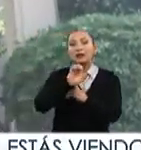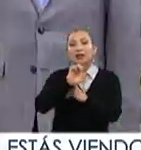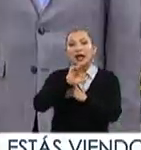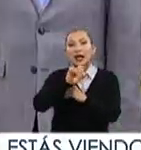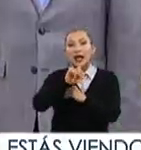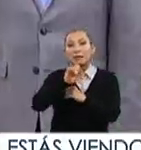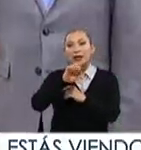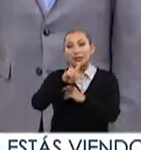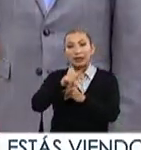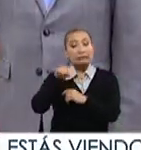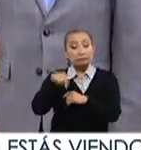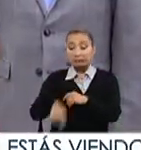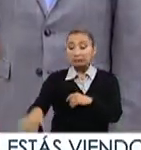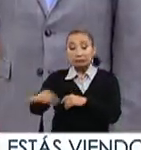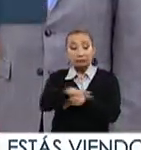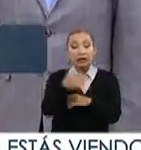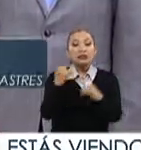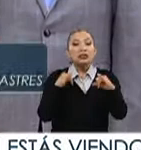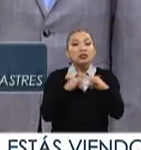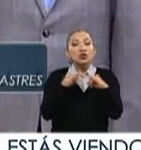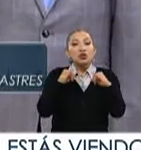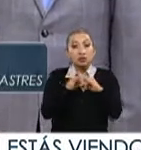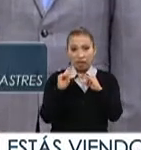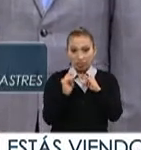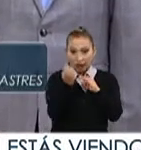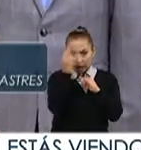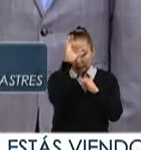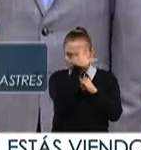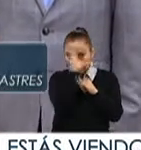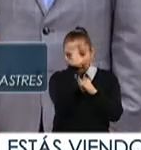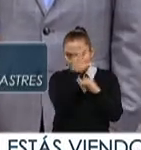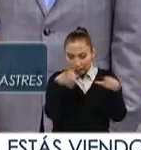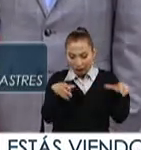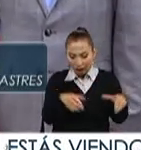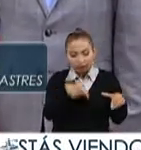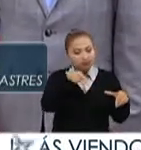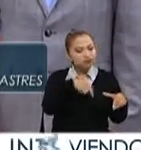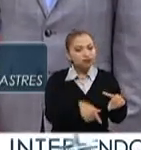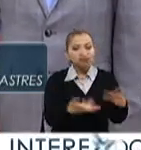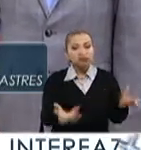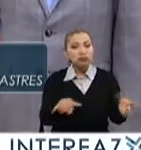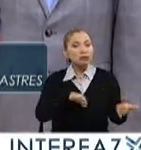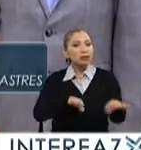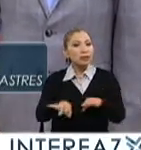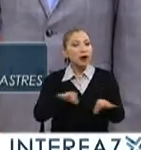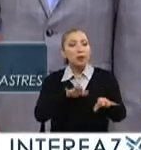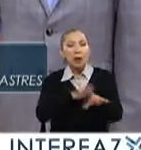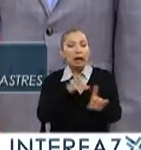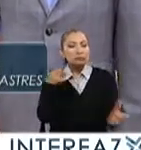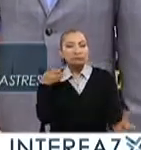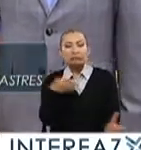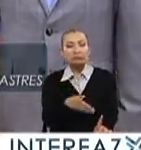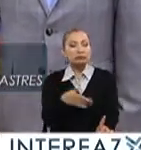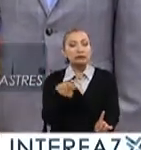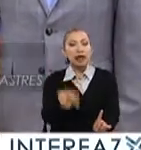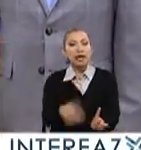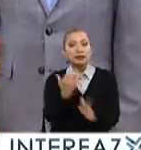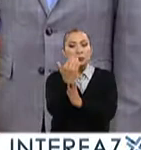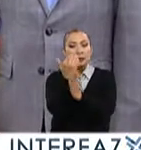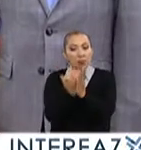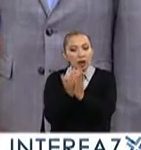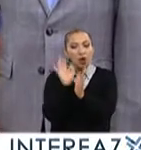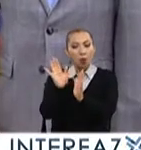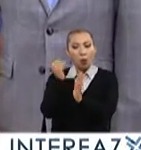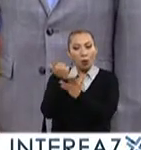CENAPRED. El CENAPRED es una institución técnica científica cuya labor principal es minimizar